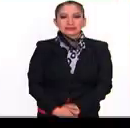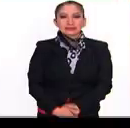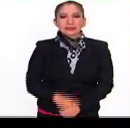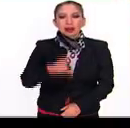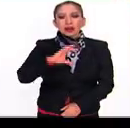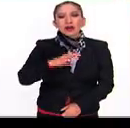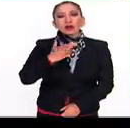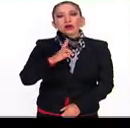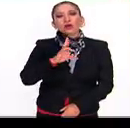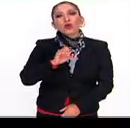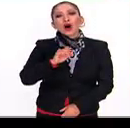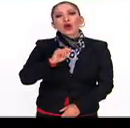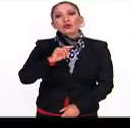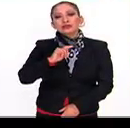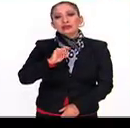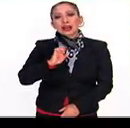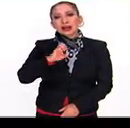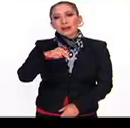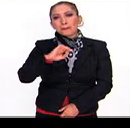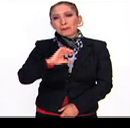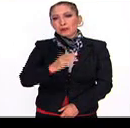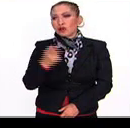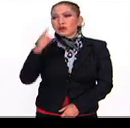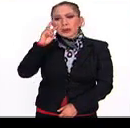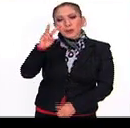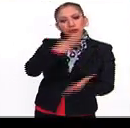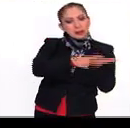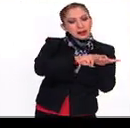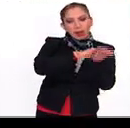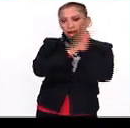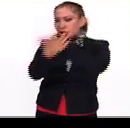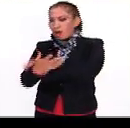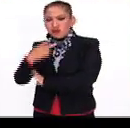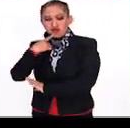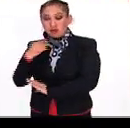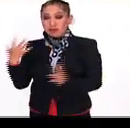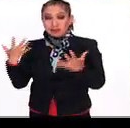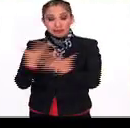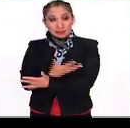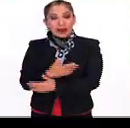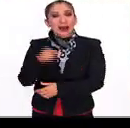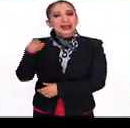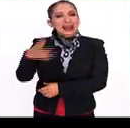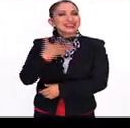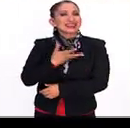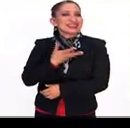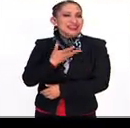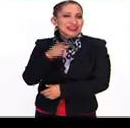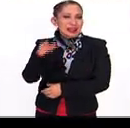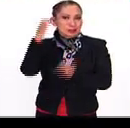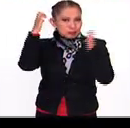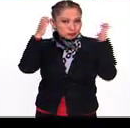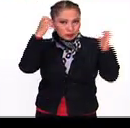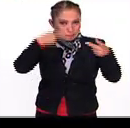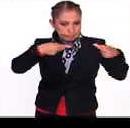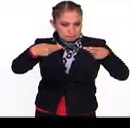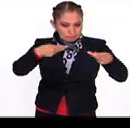Cuauhtémoc, hasta el contraste de las paredes es distinto. Pasamos del verde al rojo. Bueno, esta es una exposición que tiene el truco de que